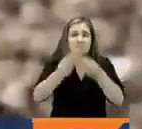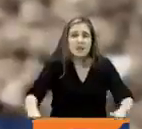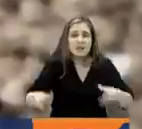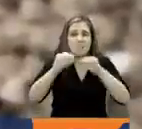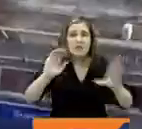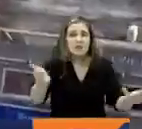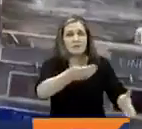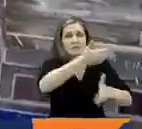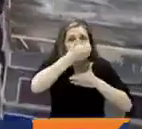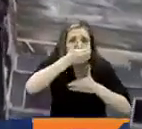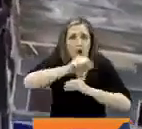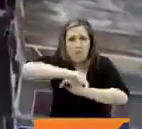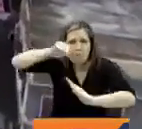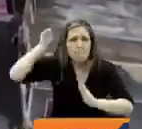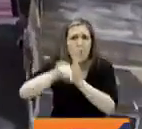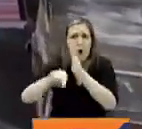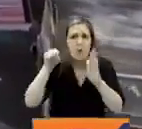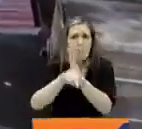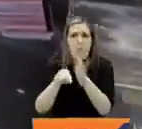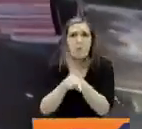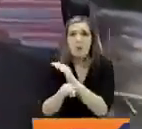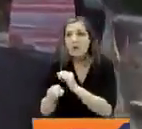y reclutados en estos dos departamentos